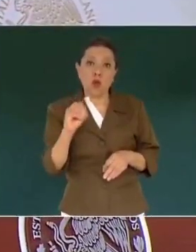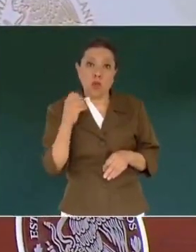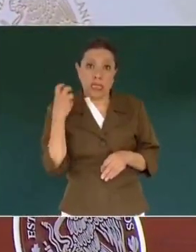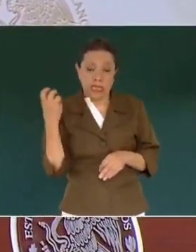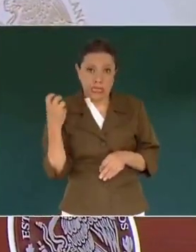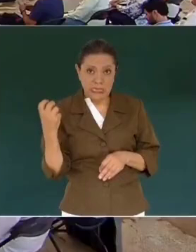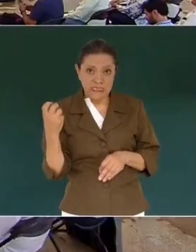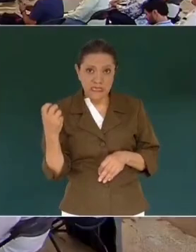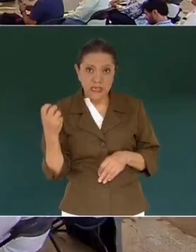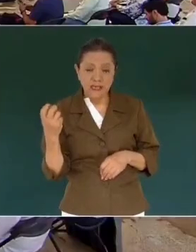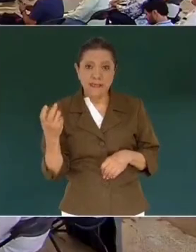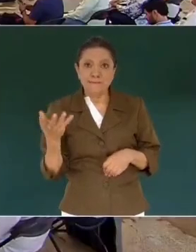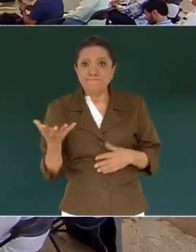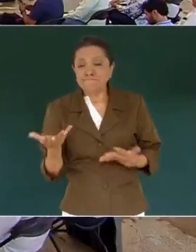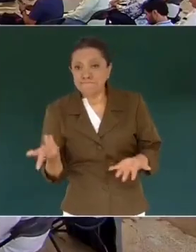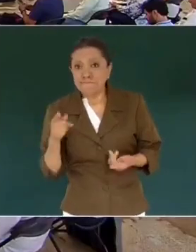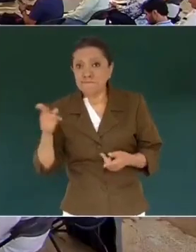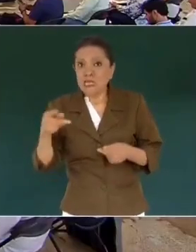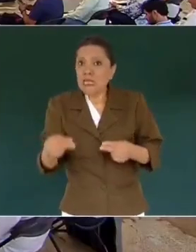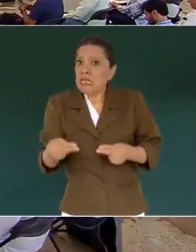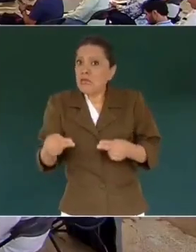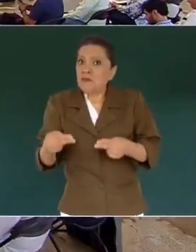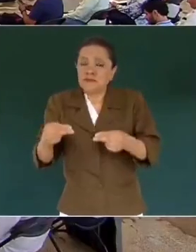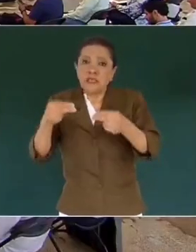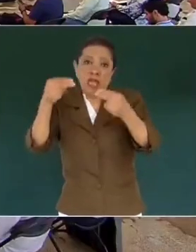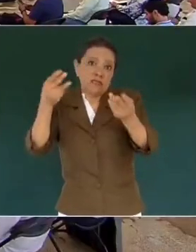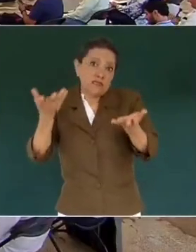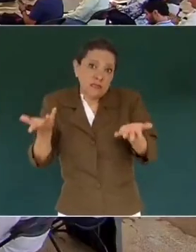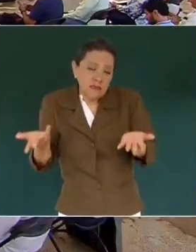es un negociante.